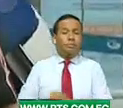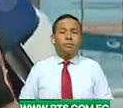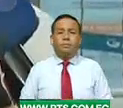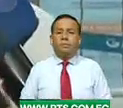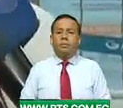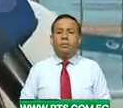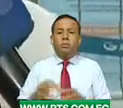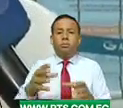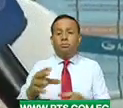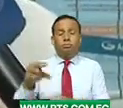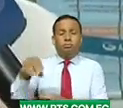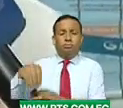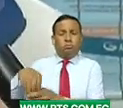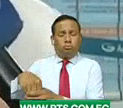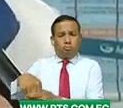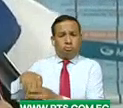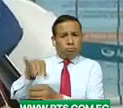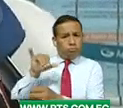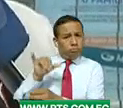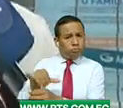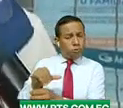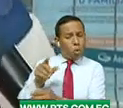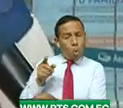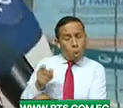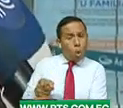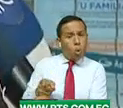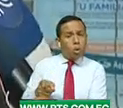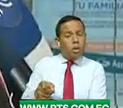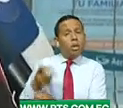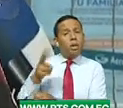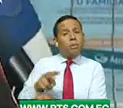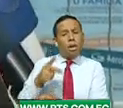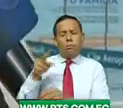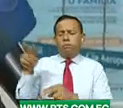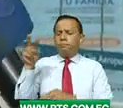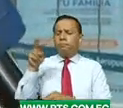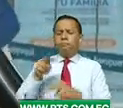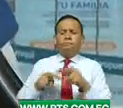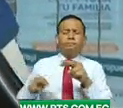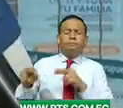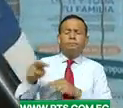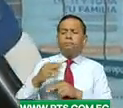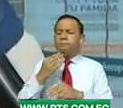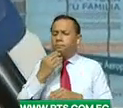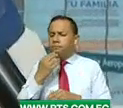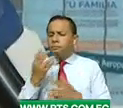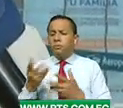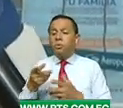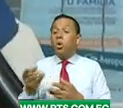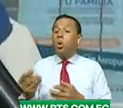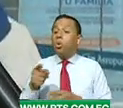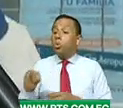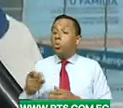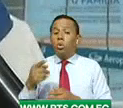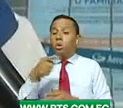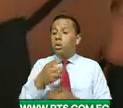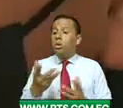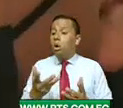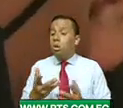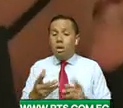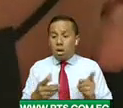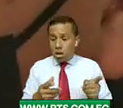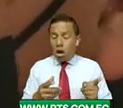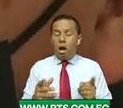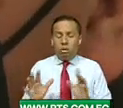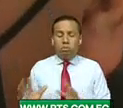aislamiento provisional obligatorio, y también se le hace el seguimiento, ya se da la dirección en donde va a llegar este pasajero y